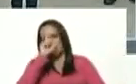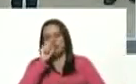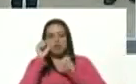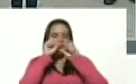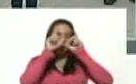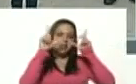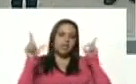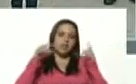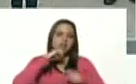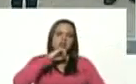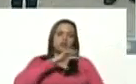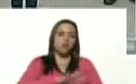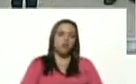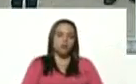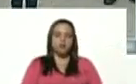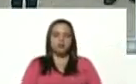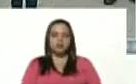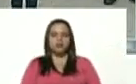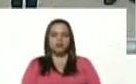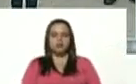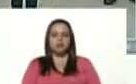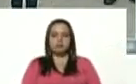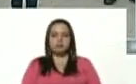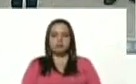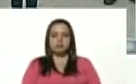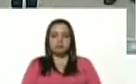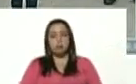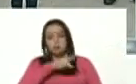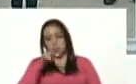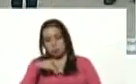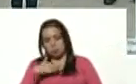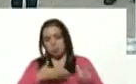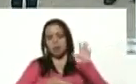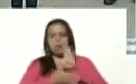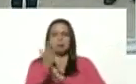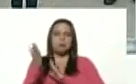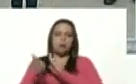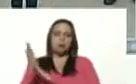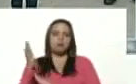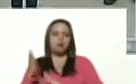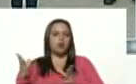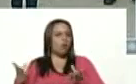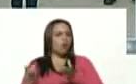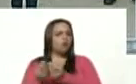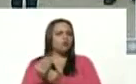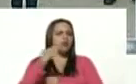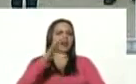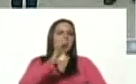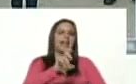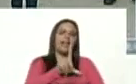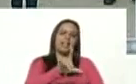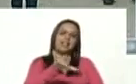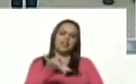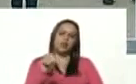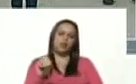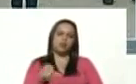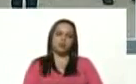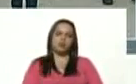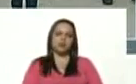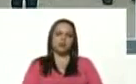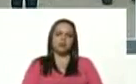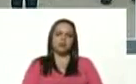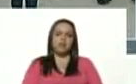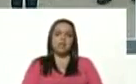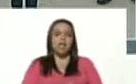despertar de la historia. Por allá no las pasábamos, con Elio Hernández, ¿ah? Con la